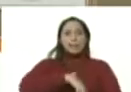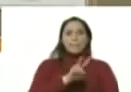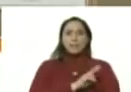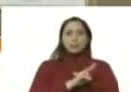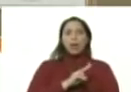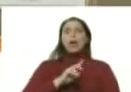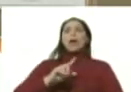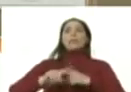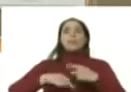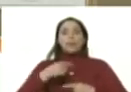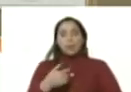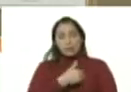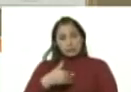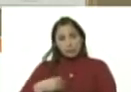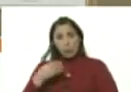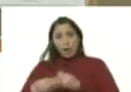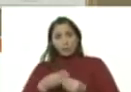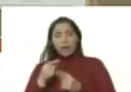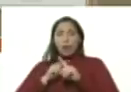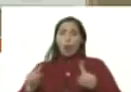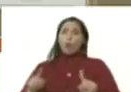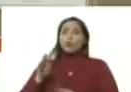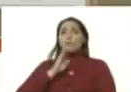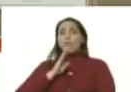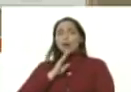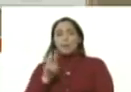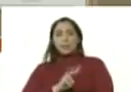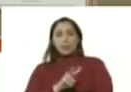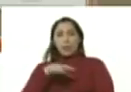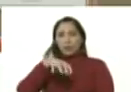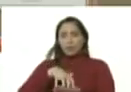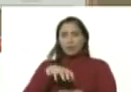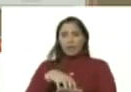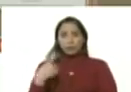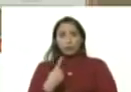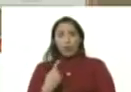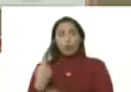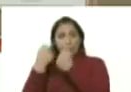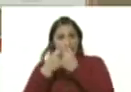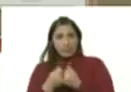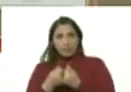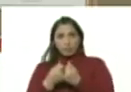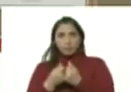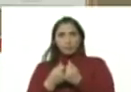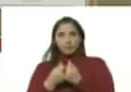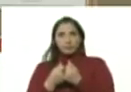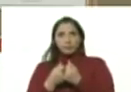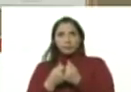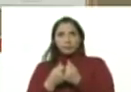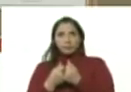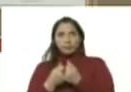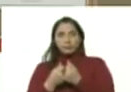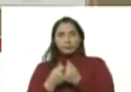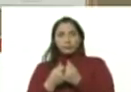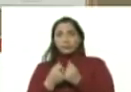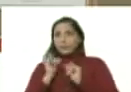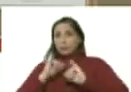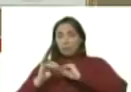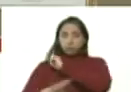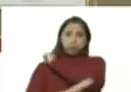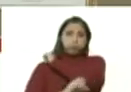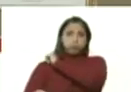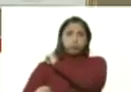banco venezolano del Estado, y ya no solo el dinero no es que fue devuelto, es que lo secuestraron con los